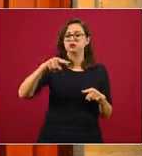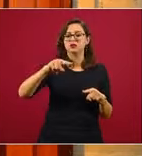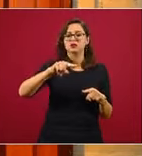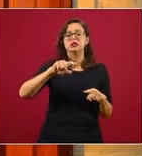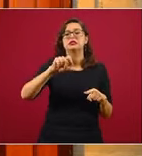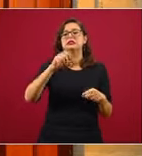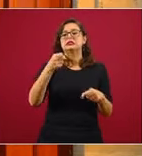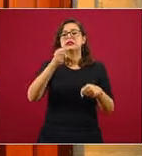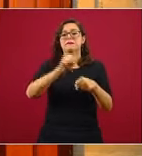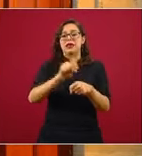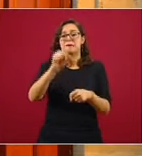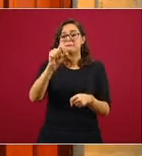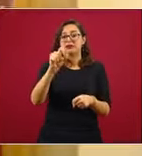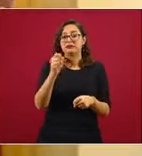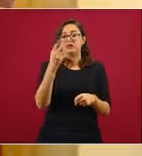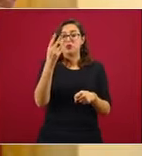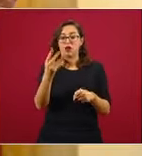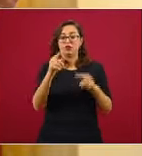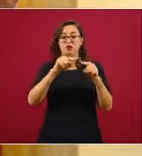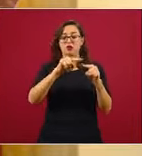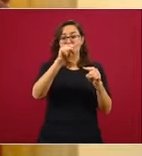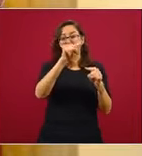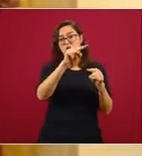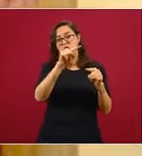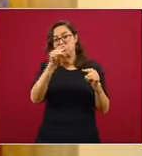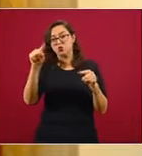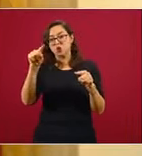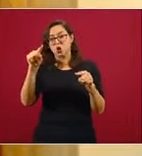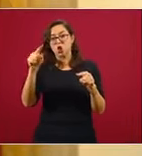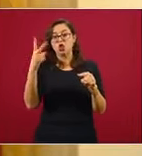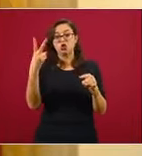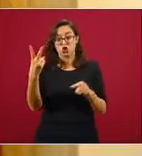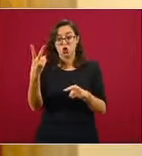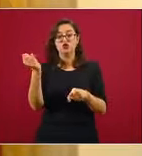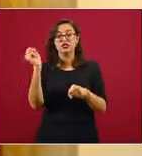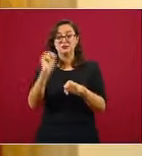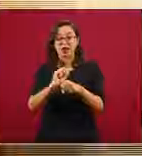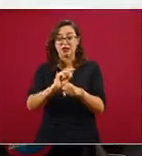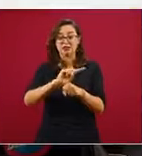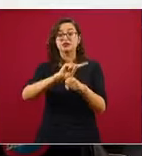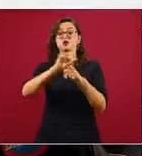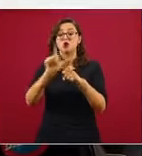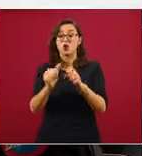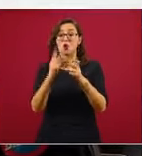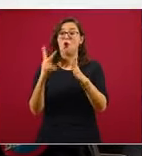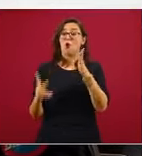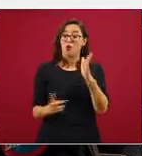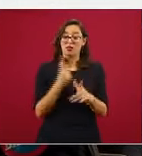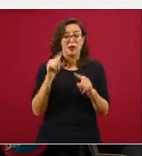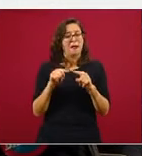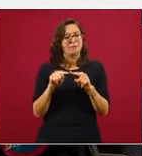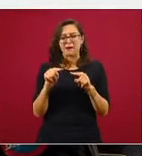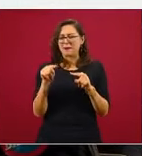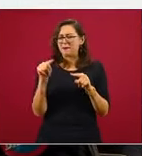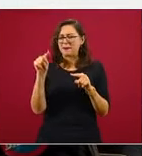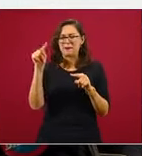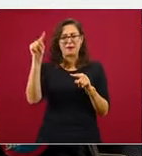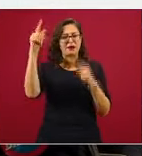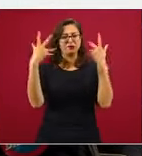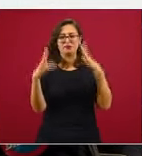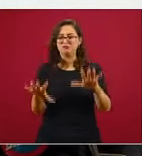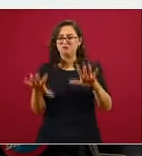24, donde el descenso pareciera detenerse por 2 semanas, pero luego nuevamente empieza con la misma velocidad de transmisión que